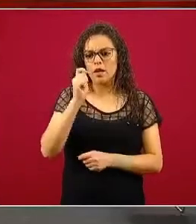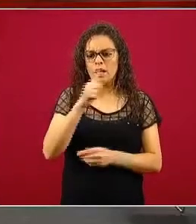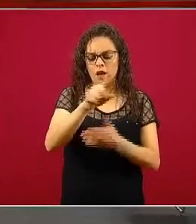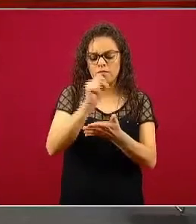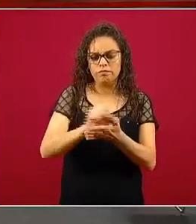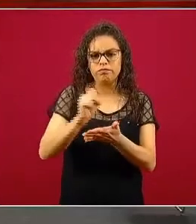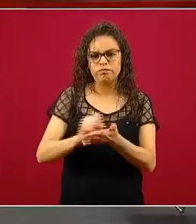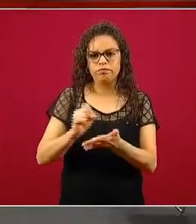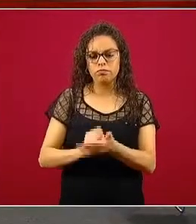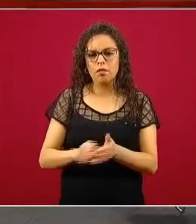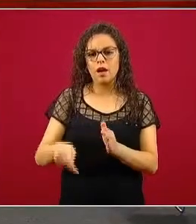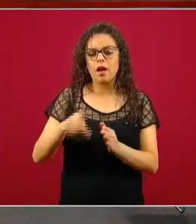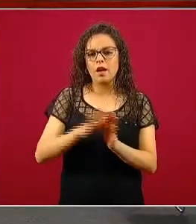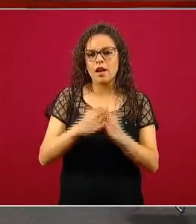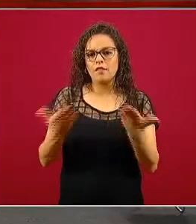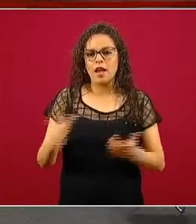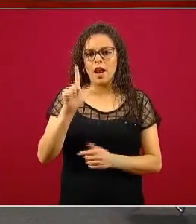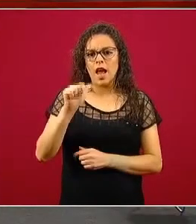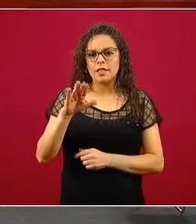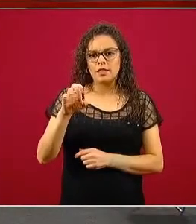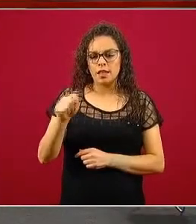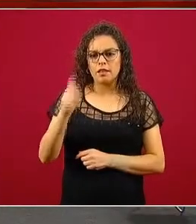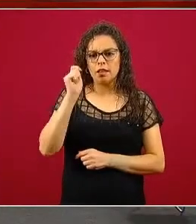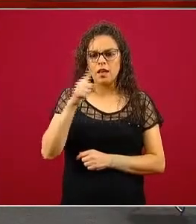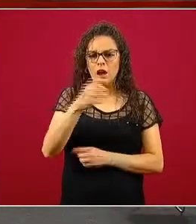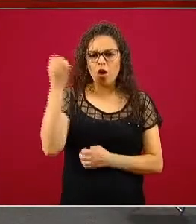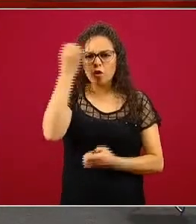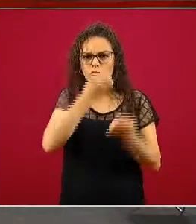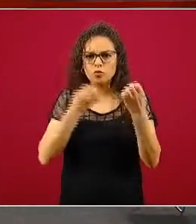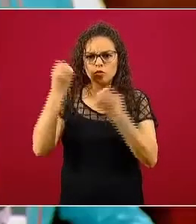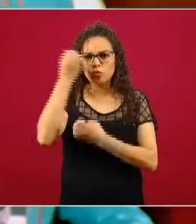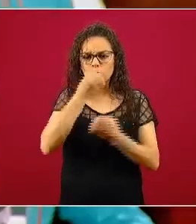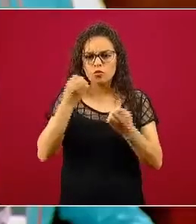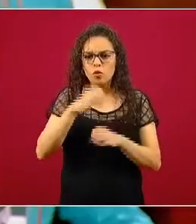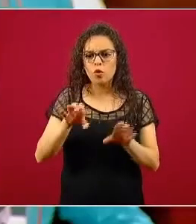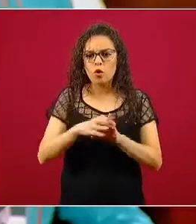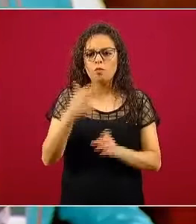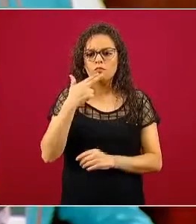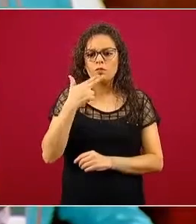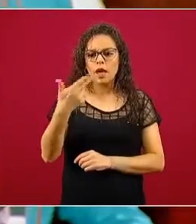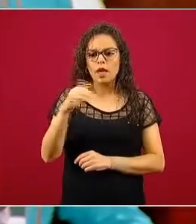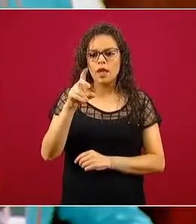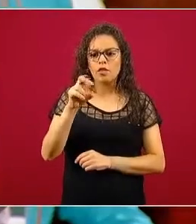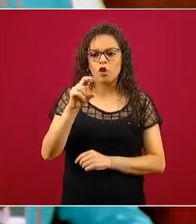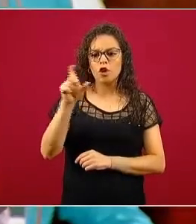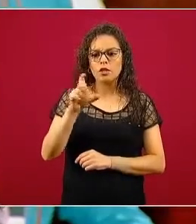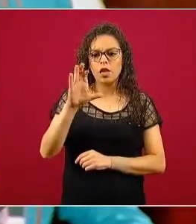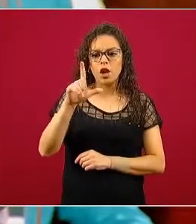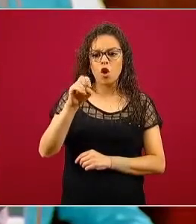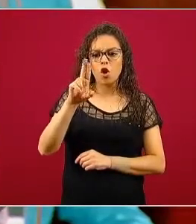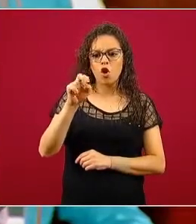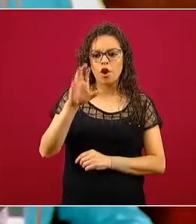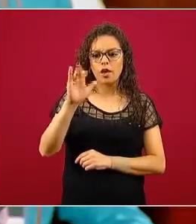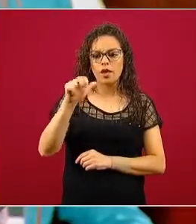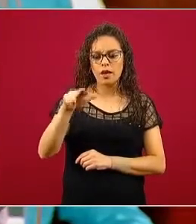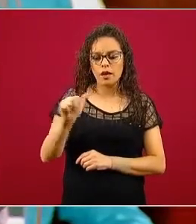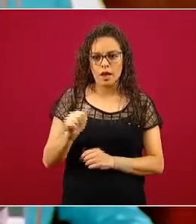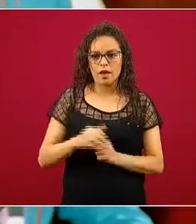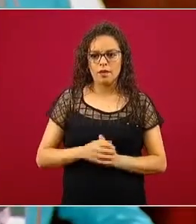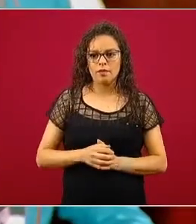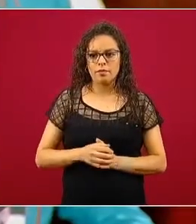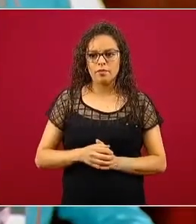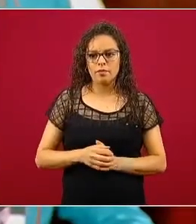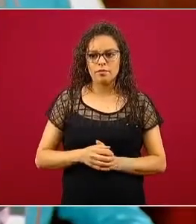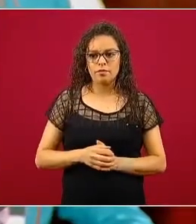en la revista Lancet. El primero fue un estudio multinacional sobre el uso de hidroxicloroquina con o sin macrólido, en el